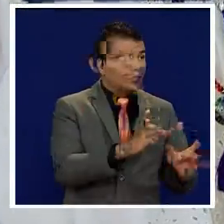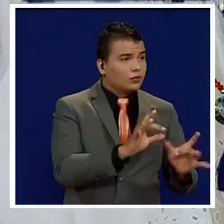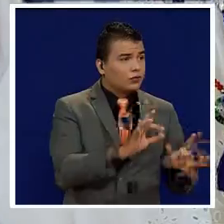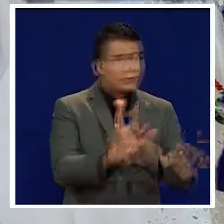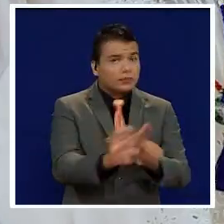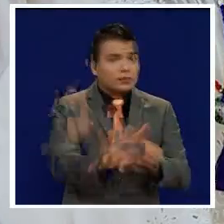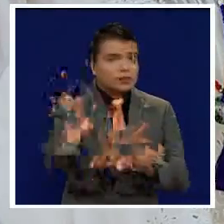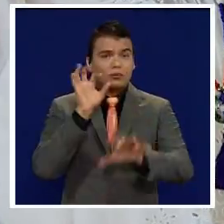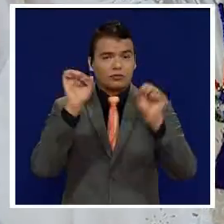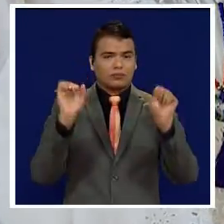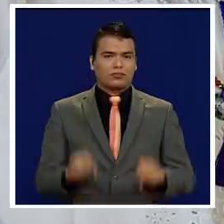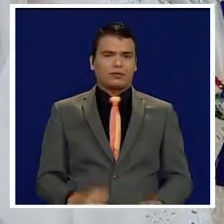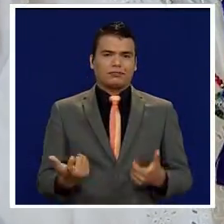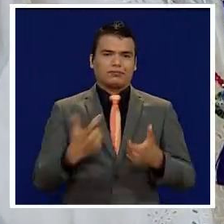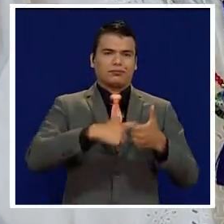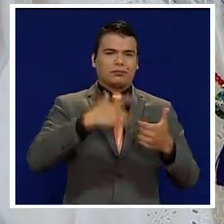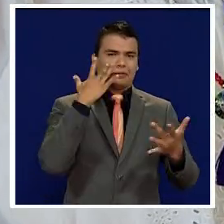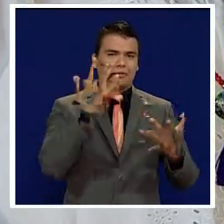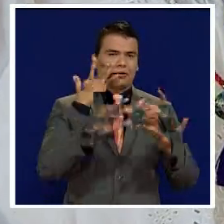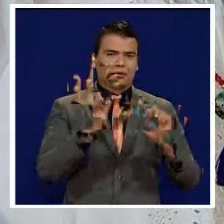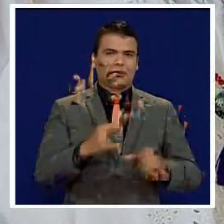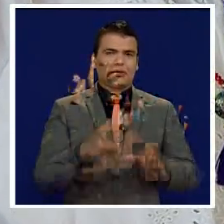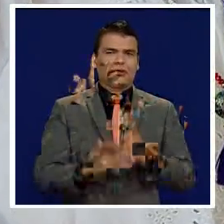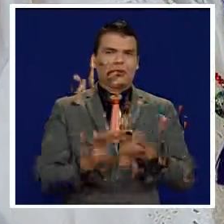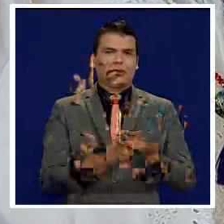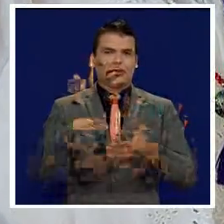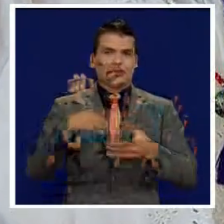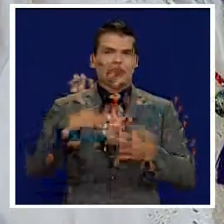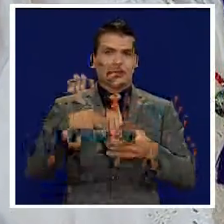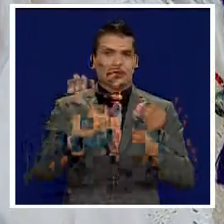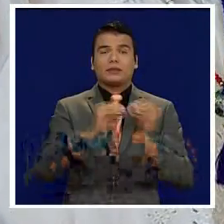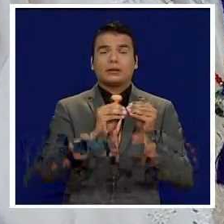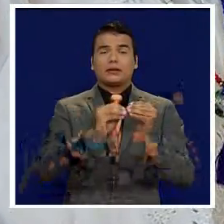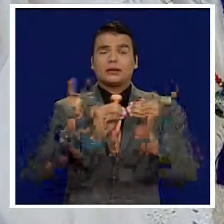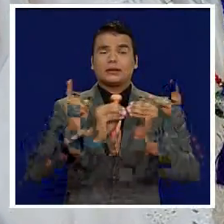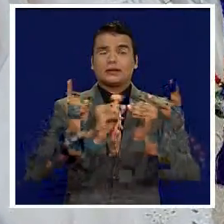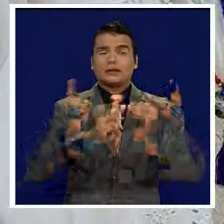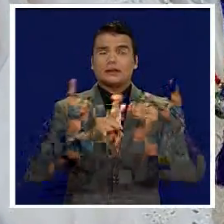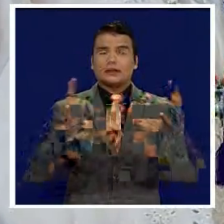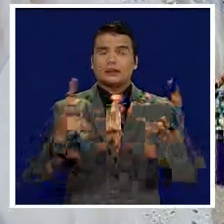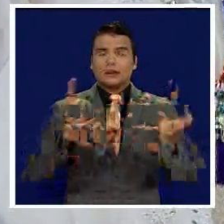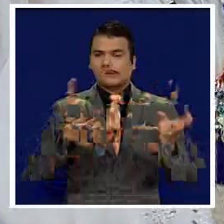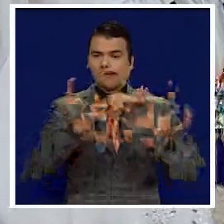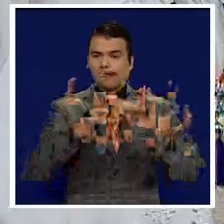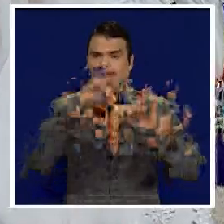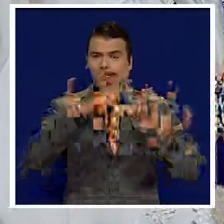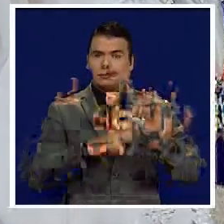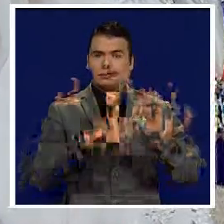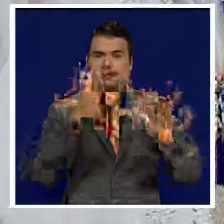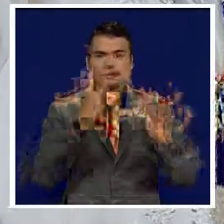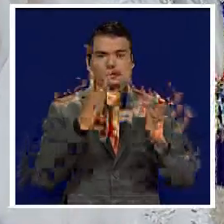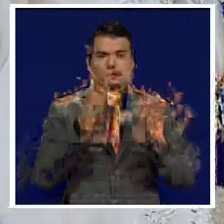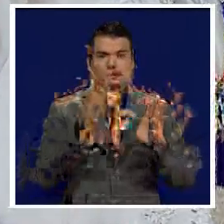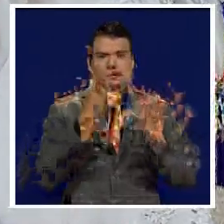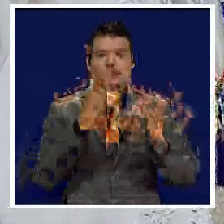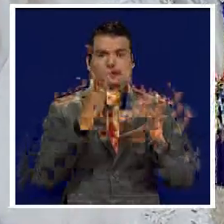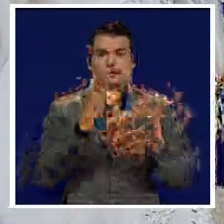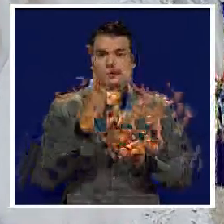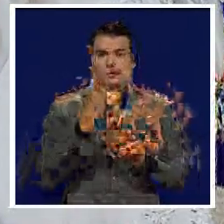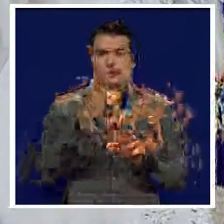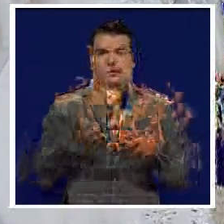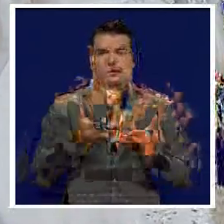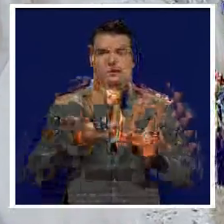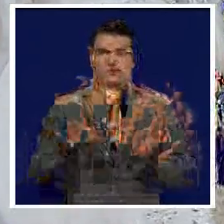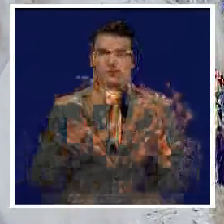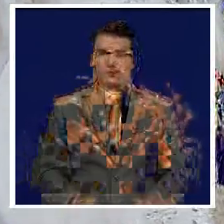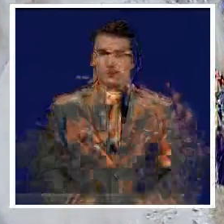sirven para que se vinculen más personas al proceso. Y el último panel que tiene que ver con la estabilidad jurídica, que es también un punto muy importante porque parte del